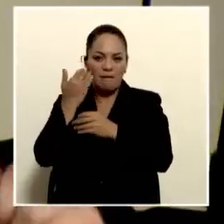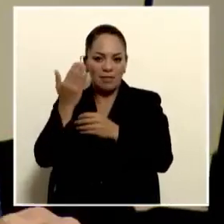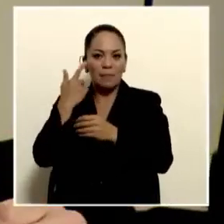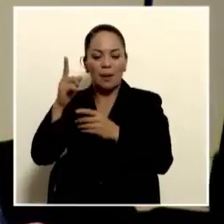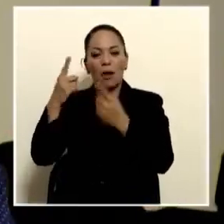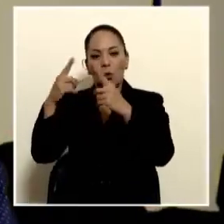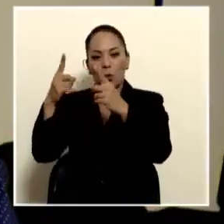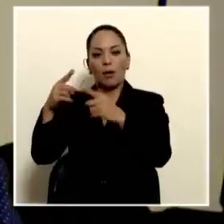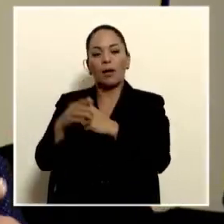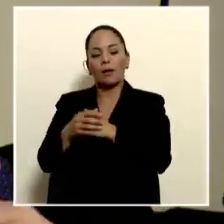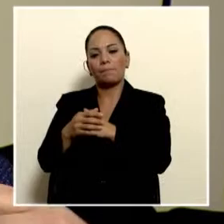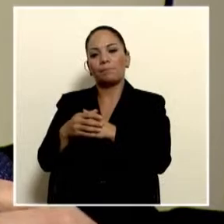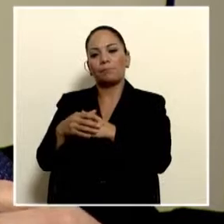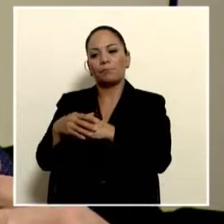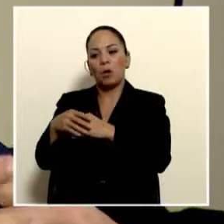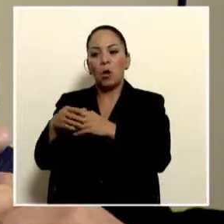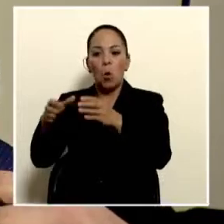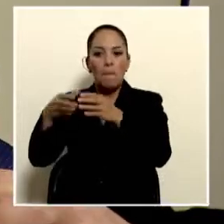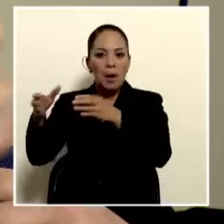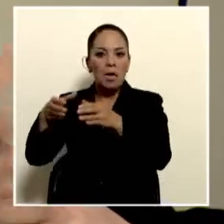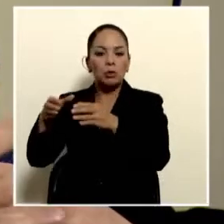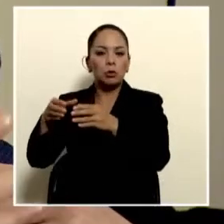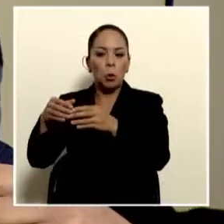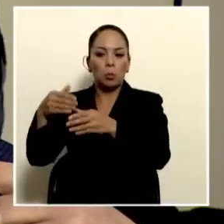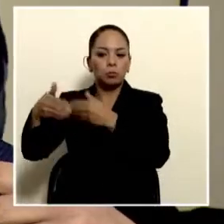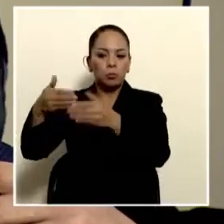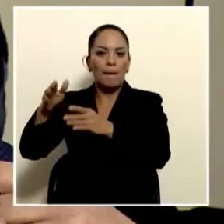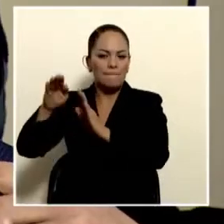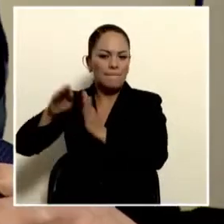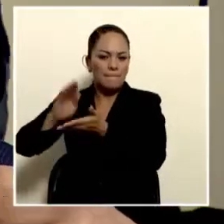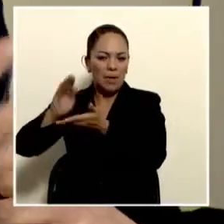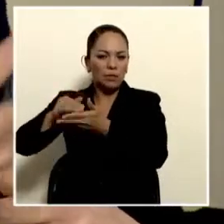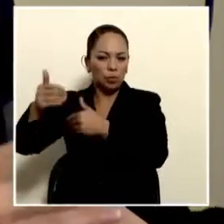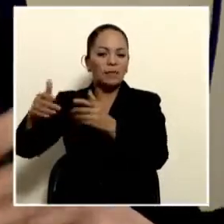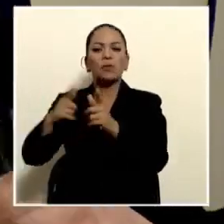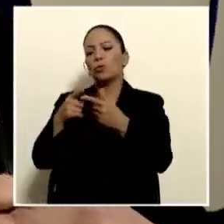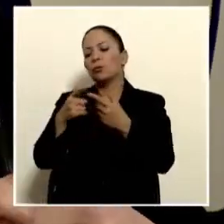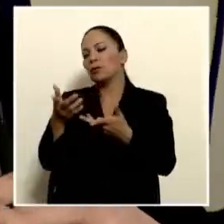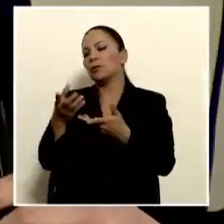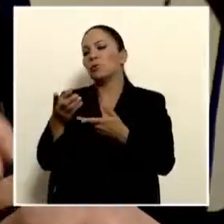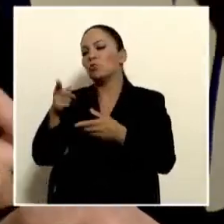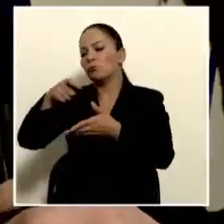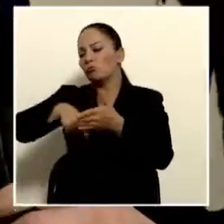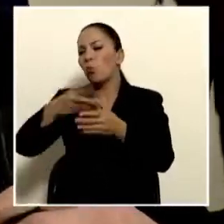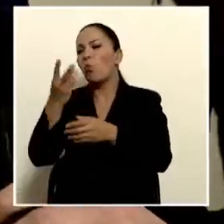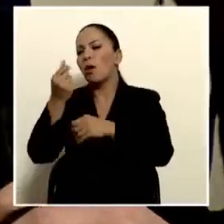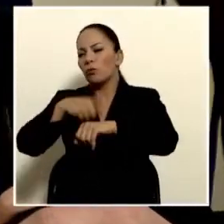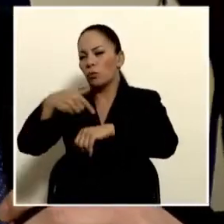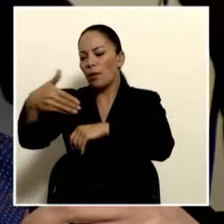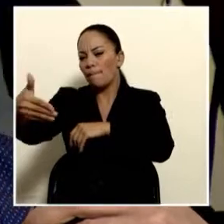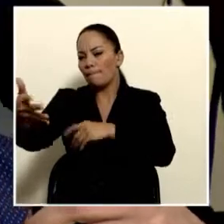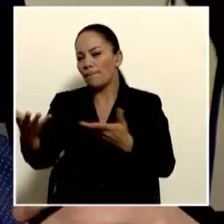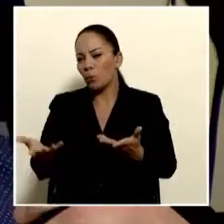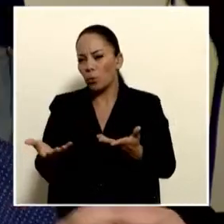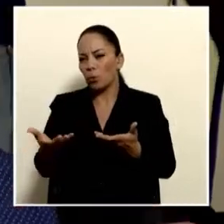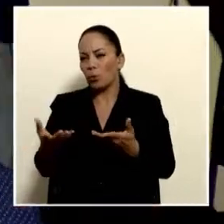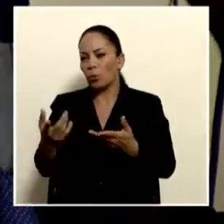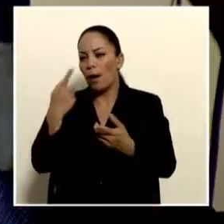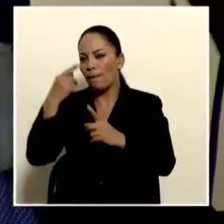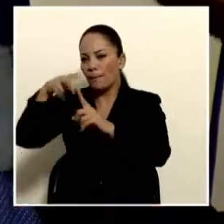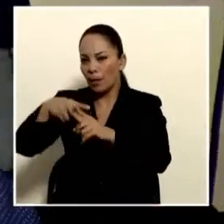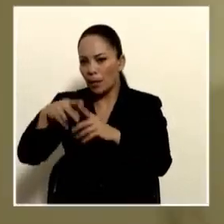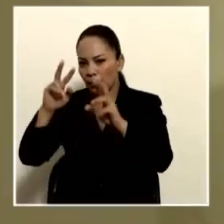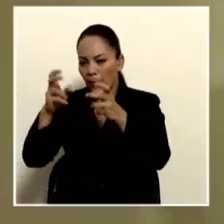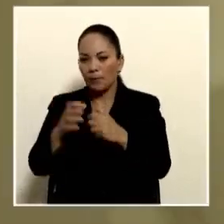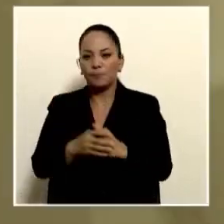con la firma de este decreto. ¿Dentro de cuánto tiempo ya podríamos ir viendo estos cambios producto de estas firmas del día de hoy, don Rodrigo?